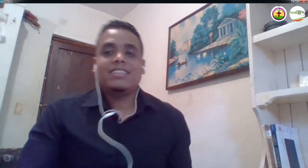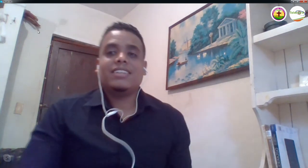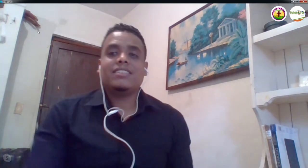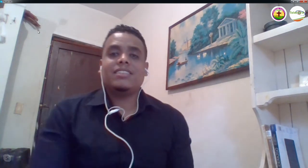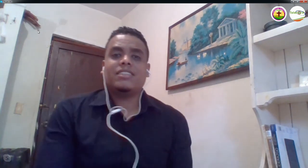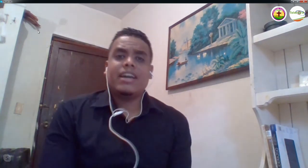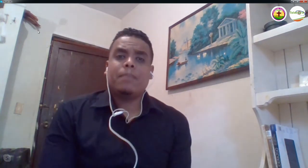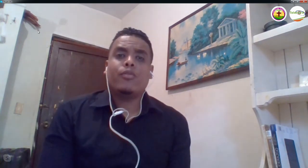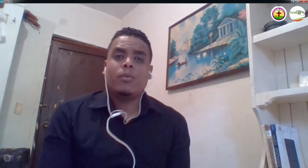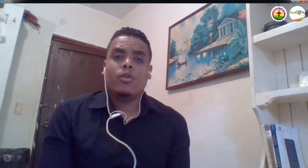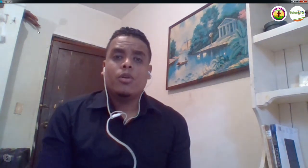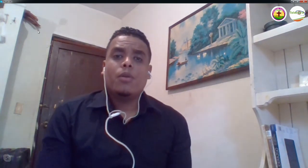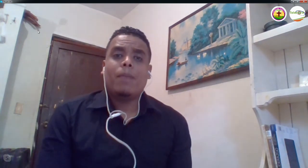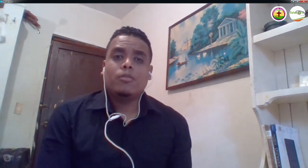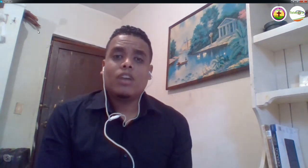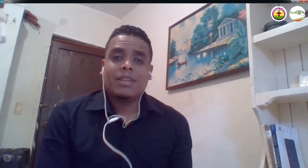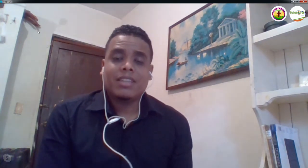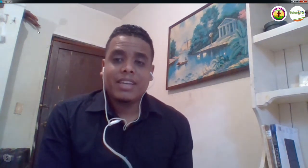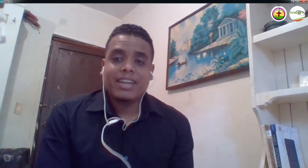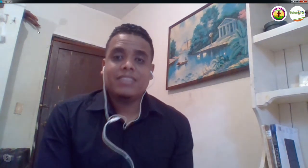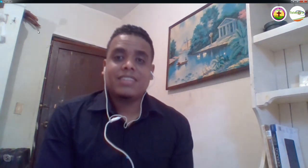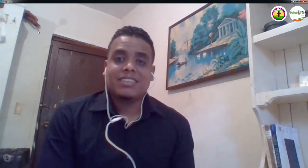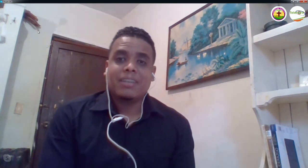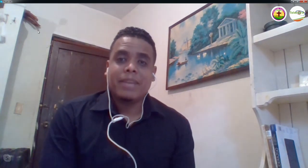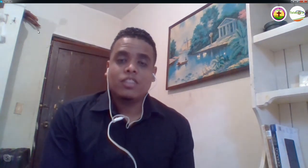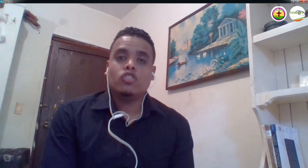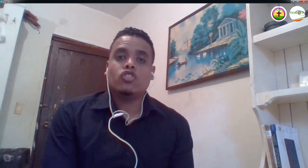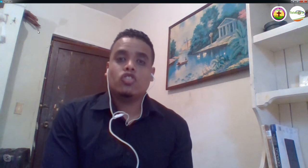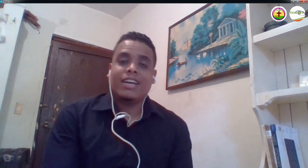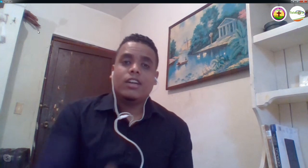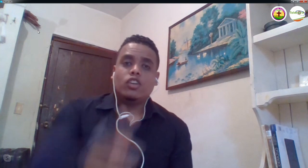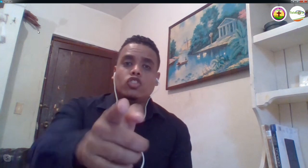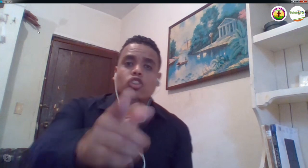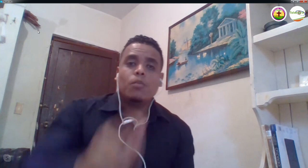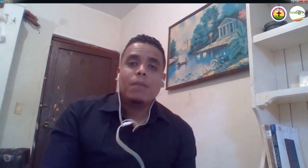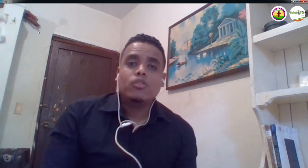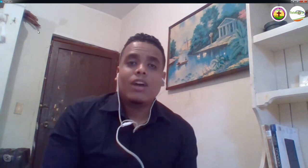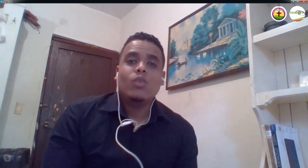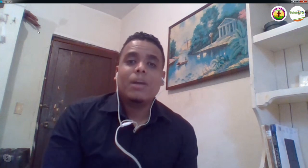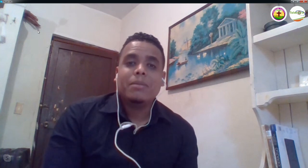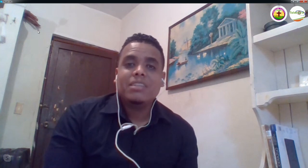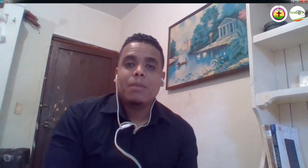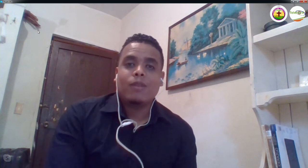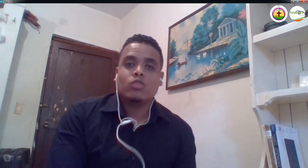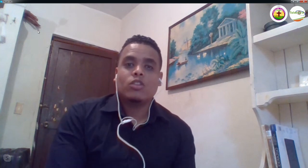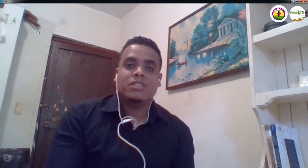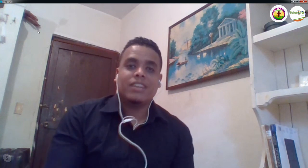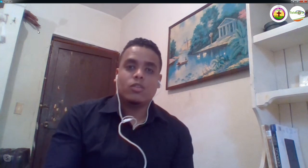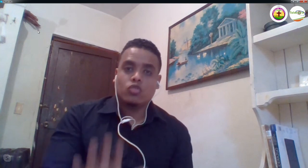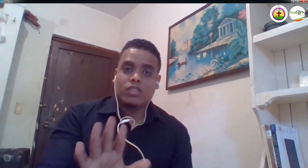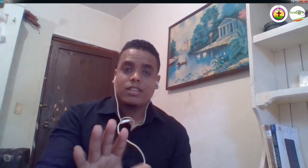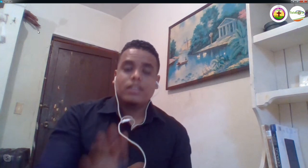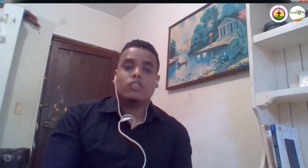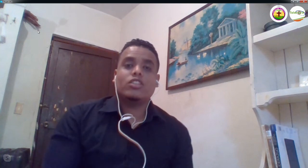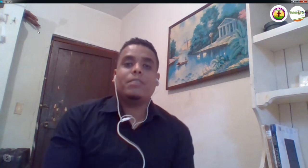nuestras diligencias necesarias, por favor, vamos a mantener el distanciamiento social. Nosotros vamos a una brevísima pausa